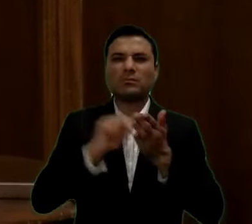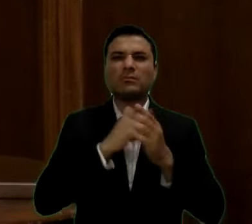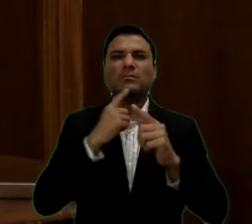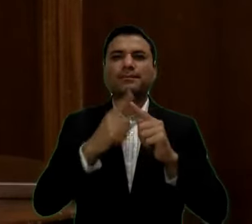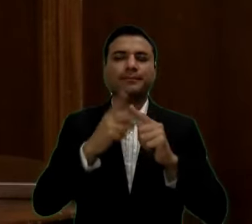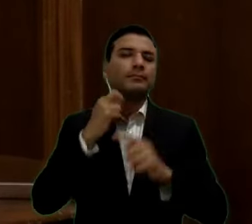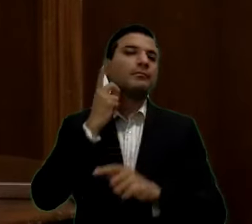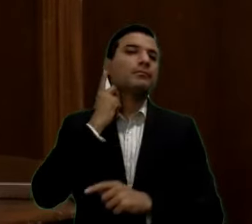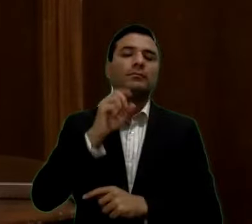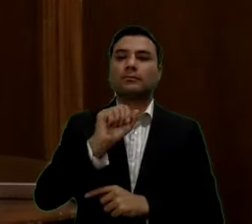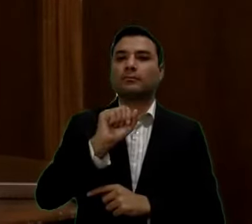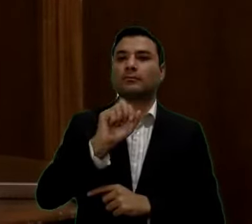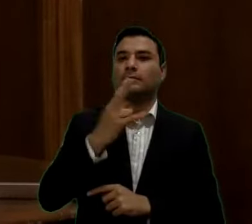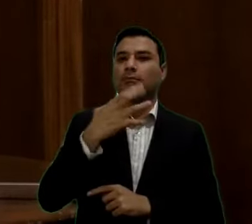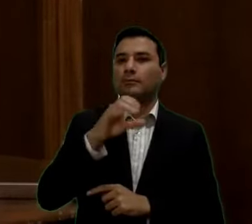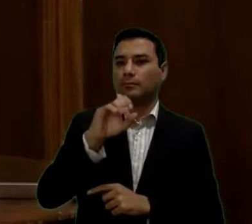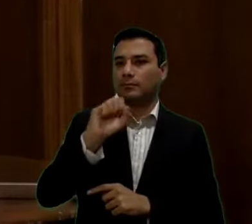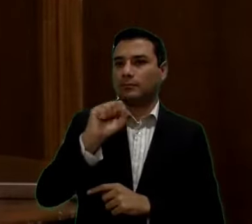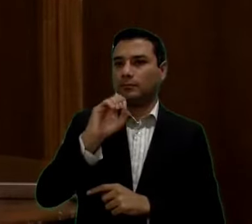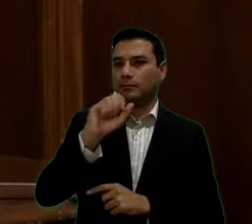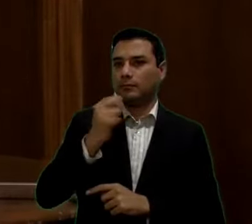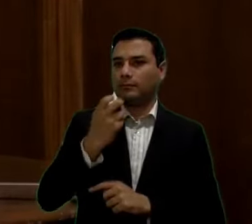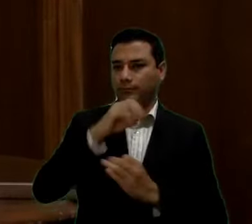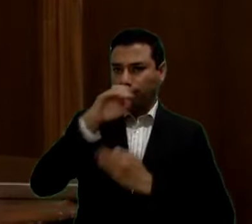diputado Sergio García Sosa. ¿Es cuánto, diputada? Presidenta, gracias. Gracias.